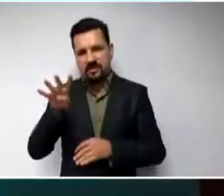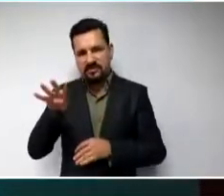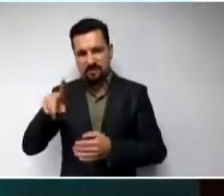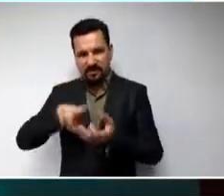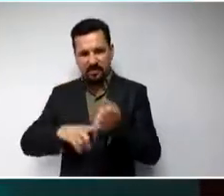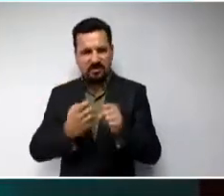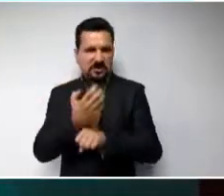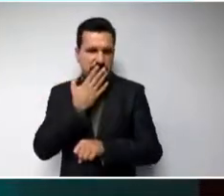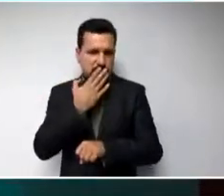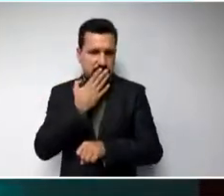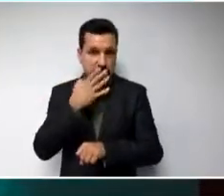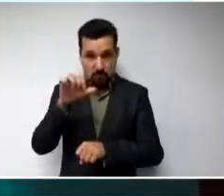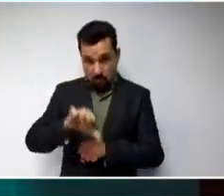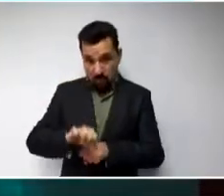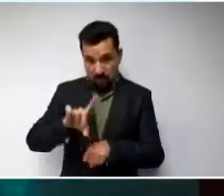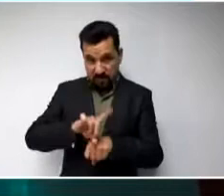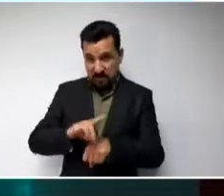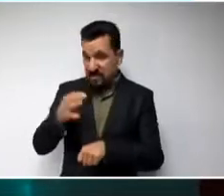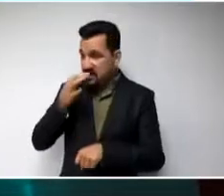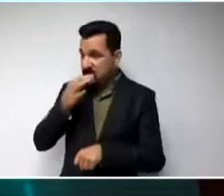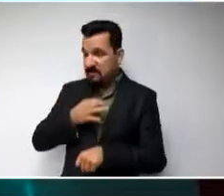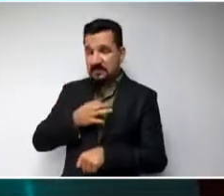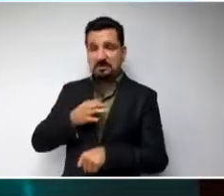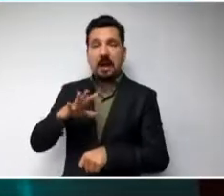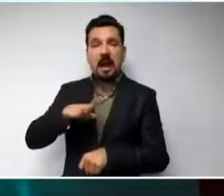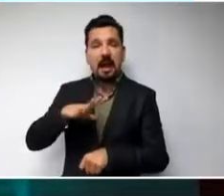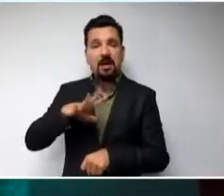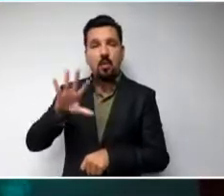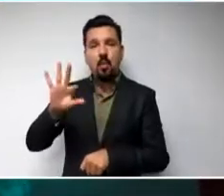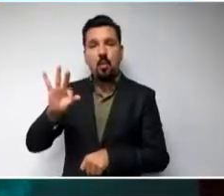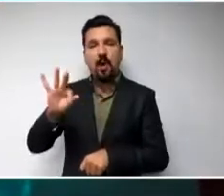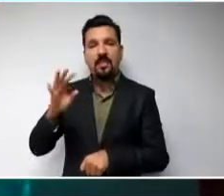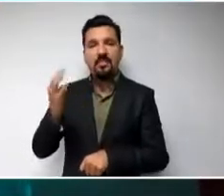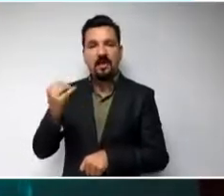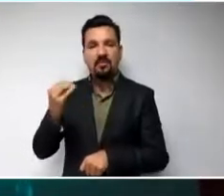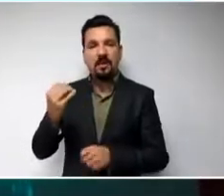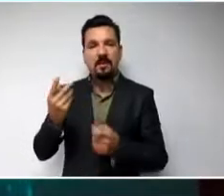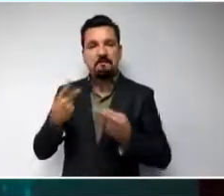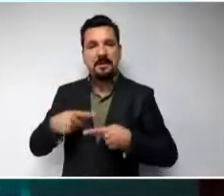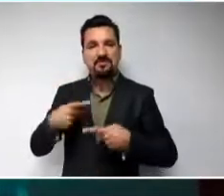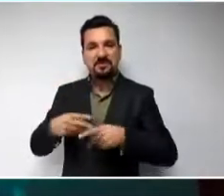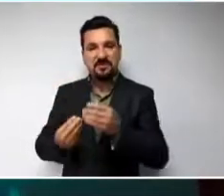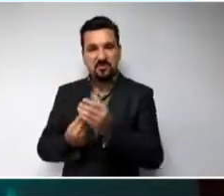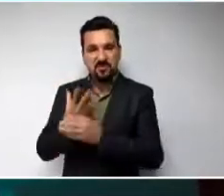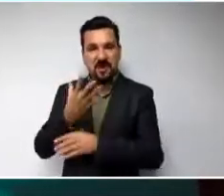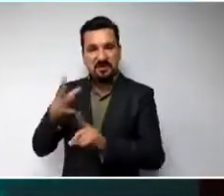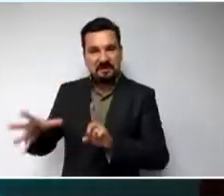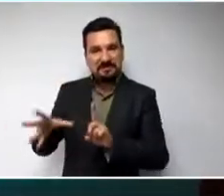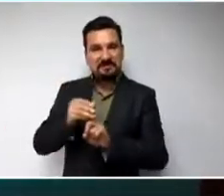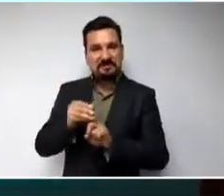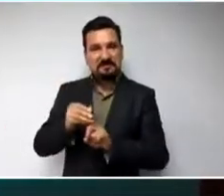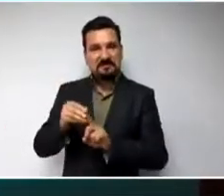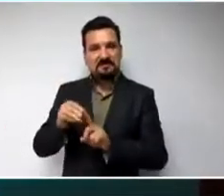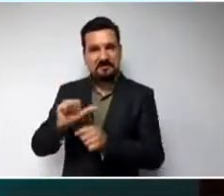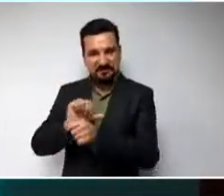se confirmaron 49 casos de kobe 19 acumulándose